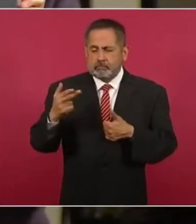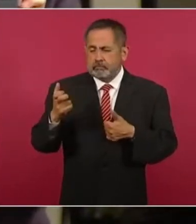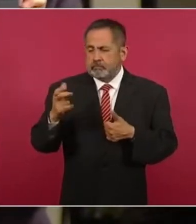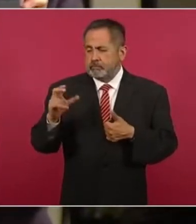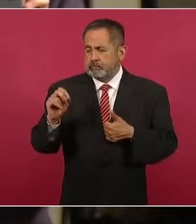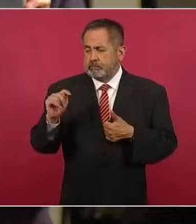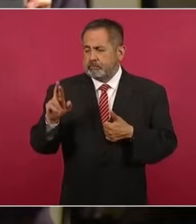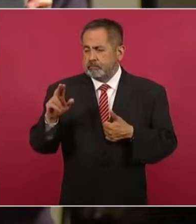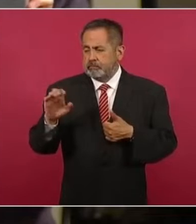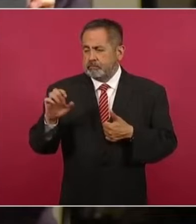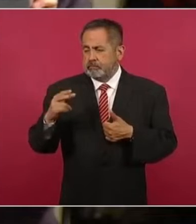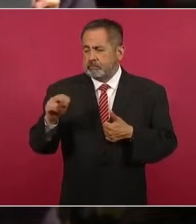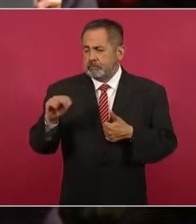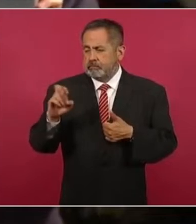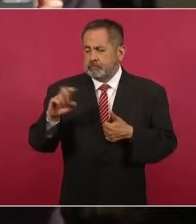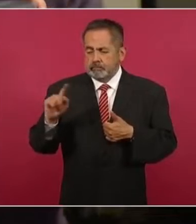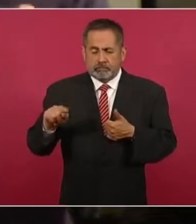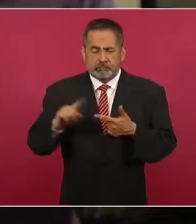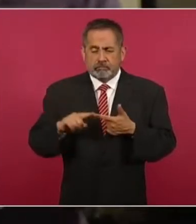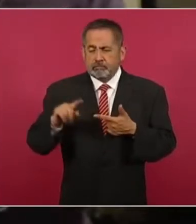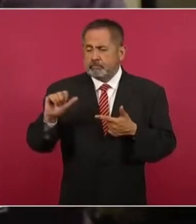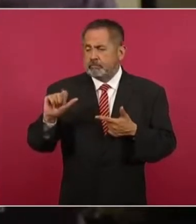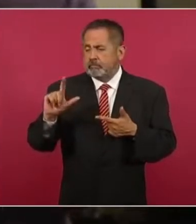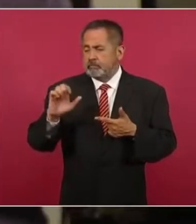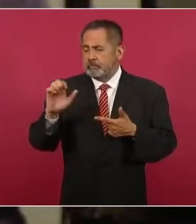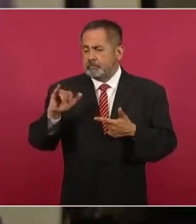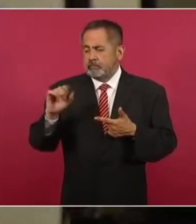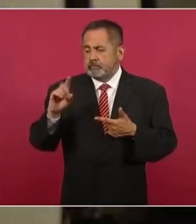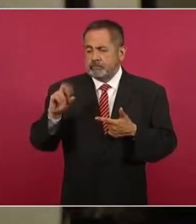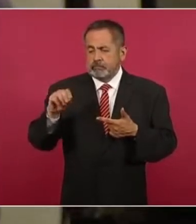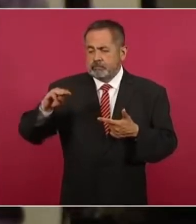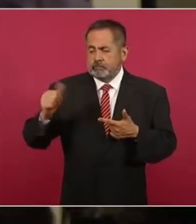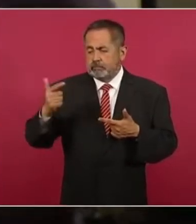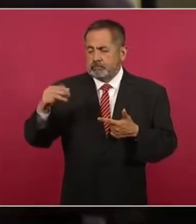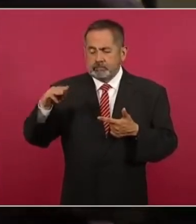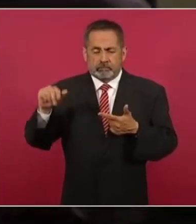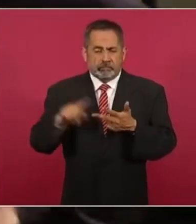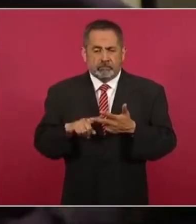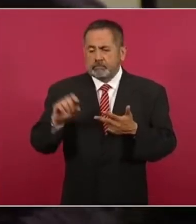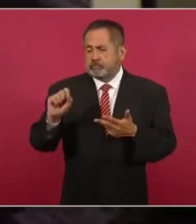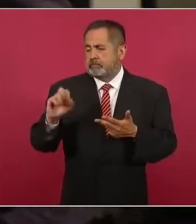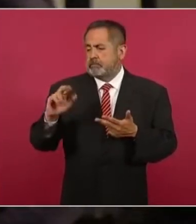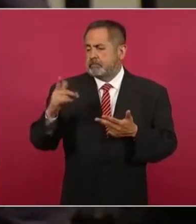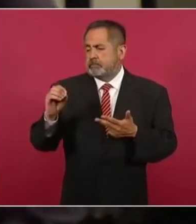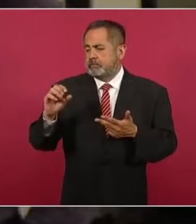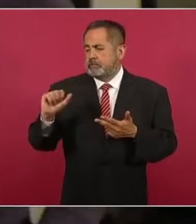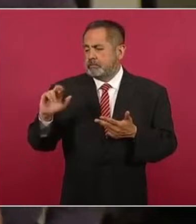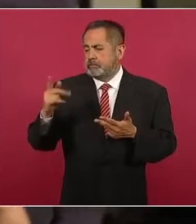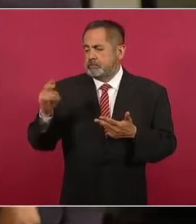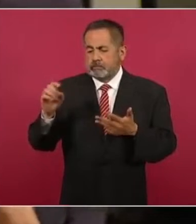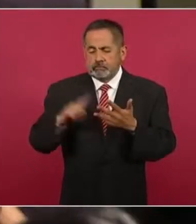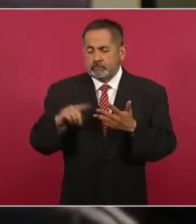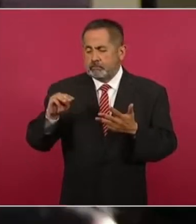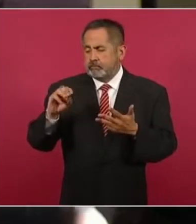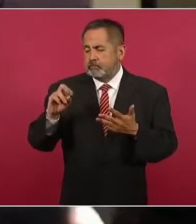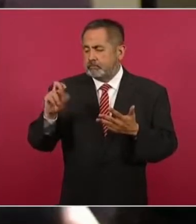Pons, Alejandro Ramírez Magaña, Valentín Díaz Morodo, Sergio Argüelles González, José